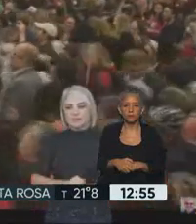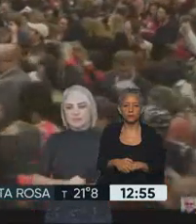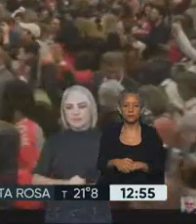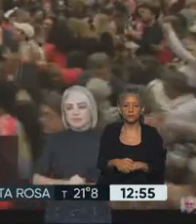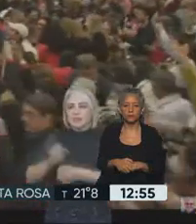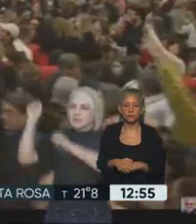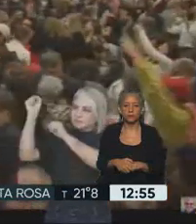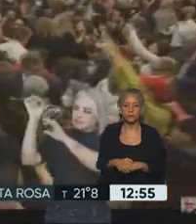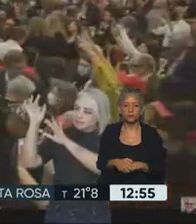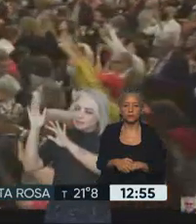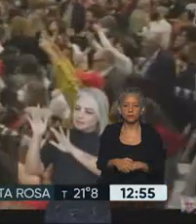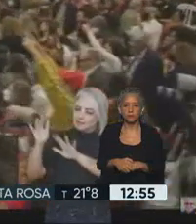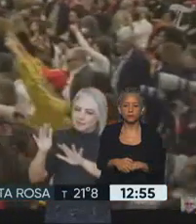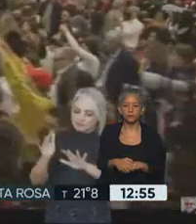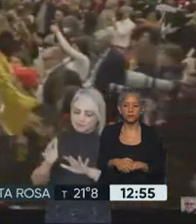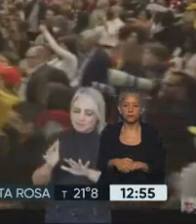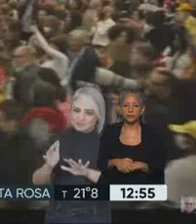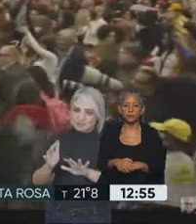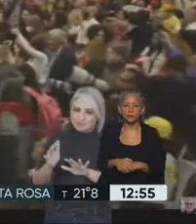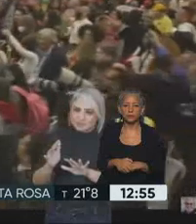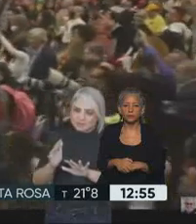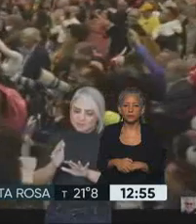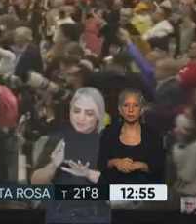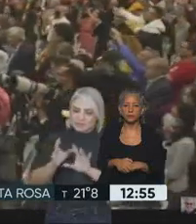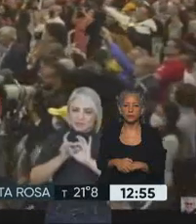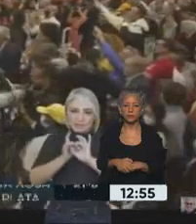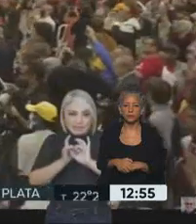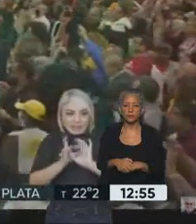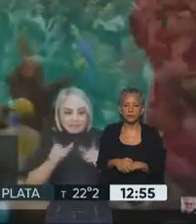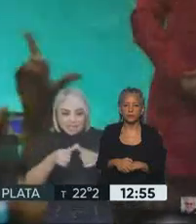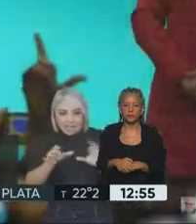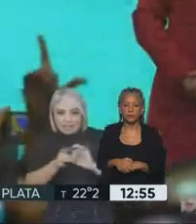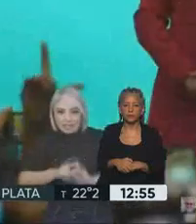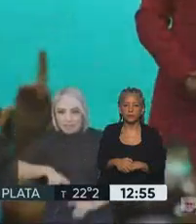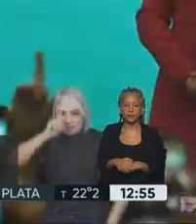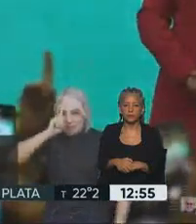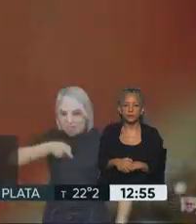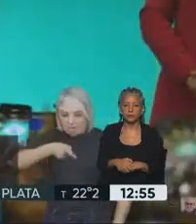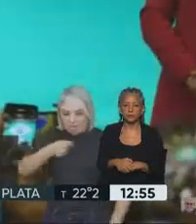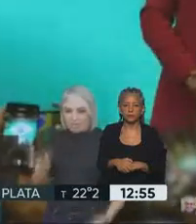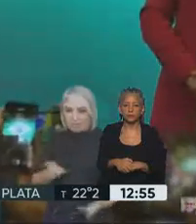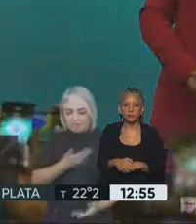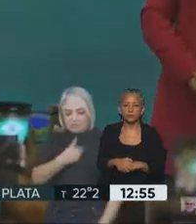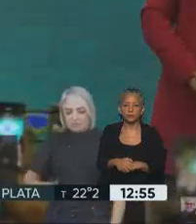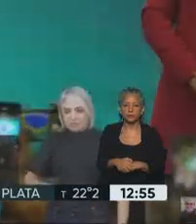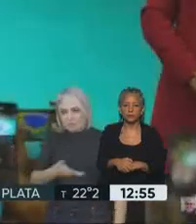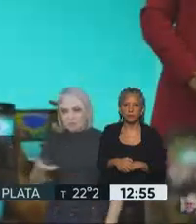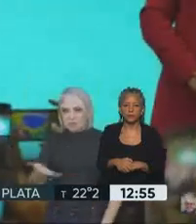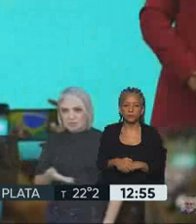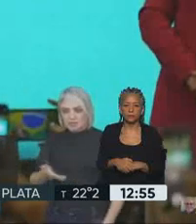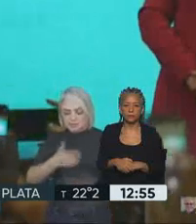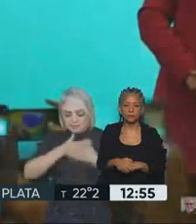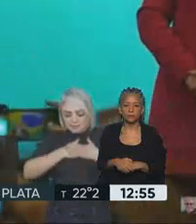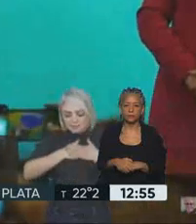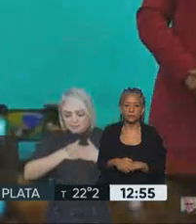para poder se livrar desse autoritarismo que nós estamos governando. No fundo do coração, um